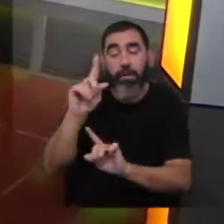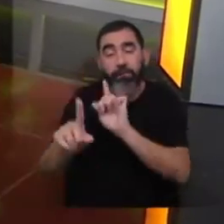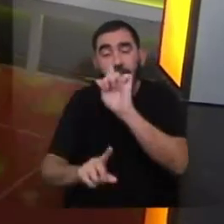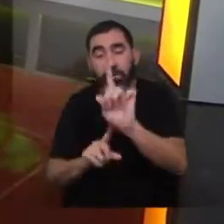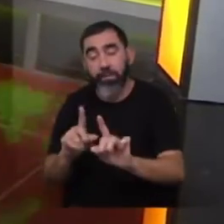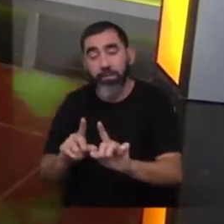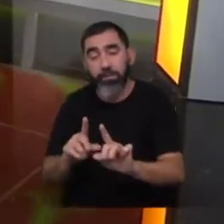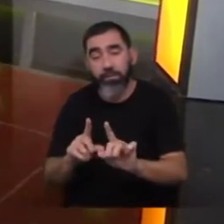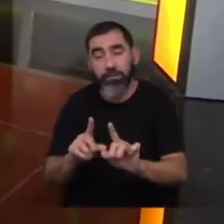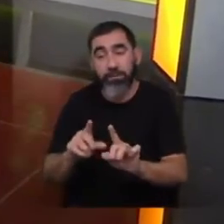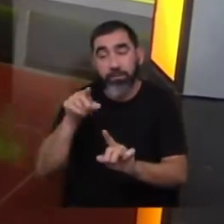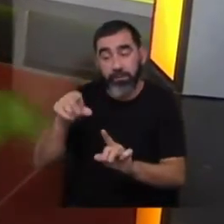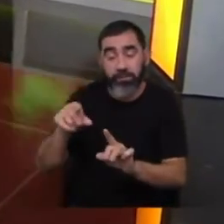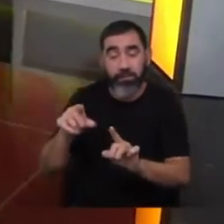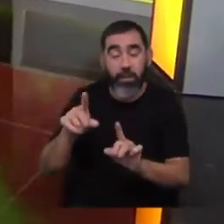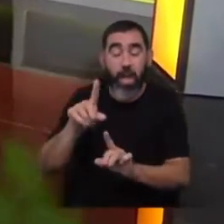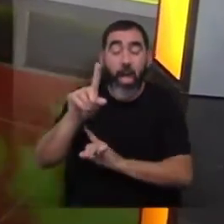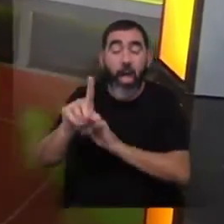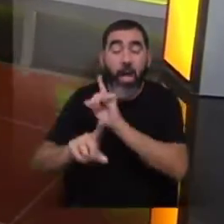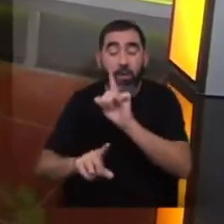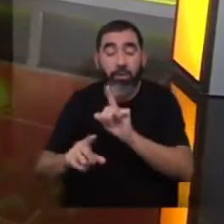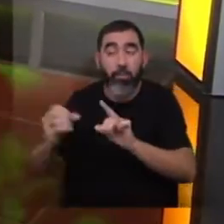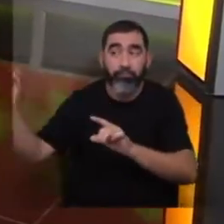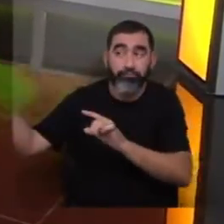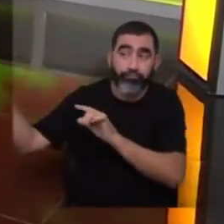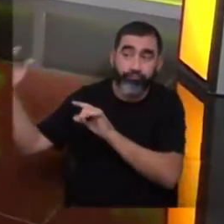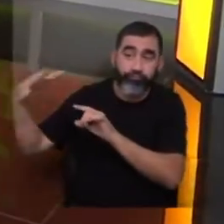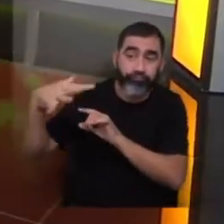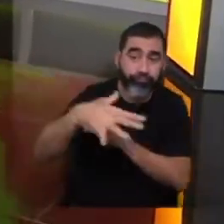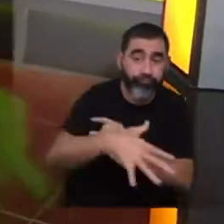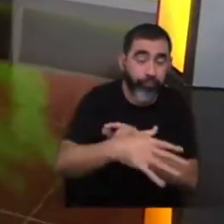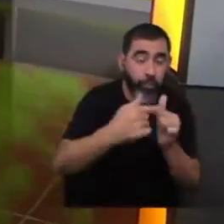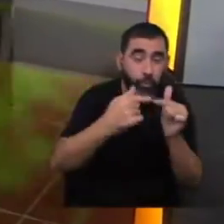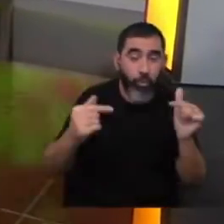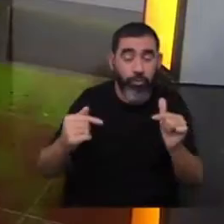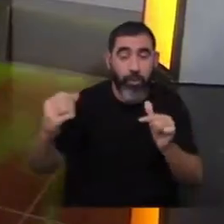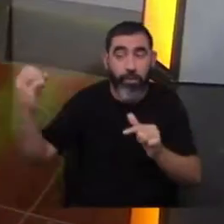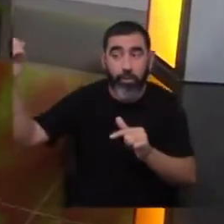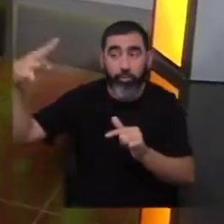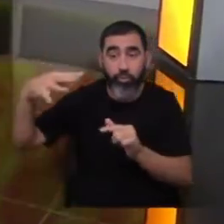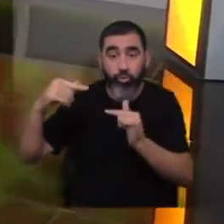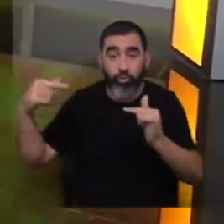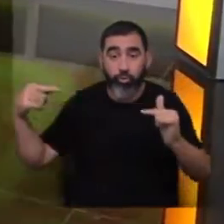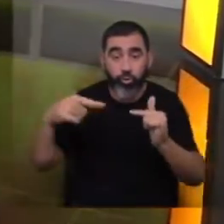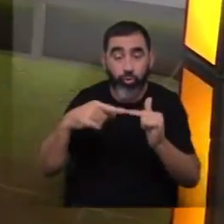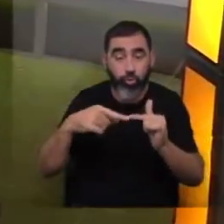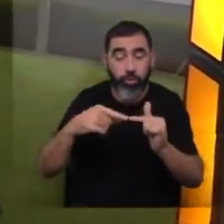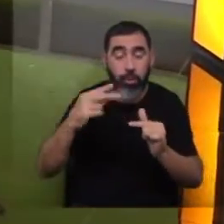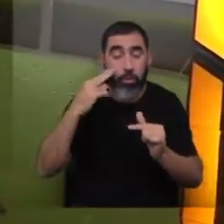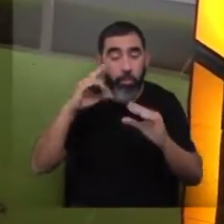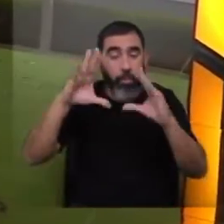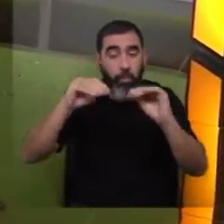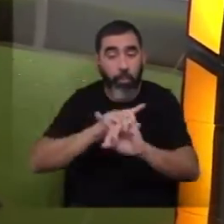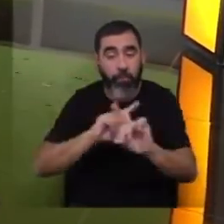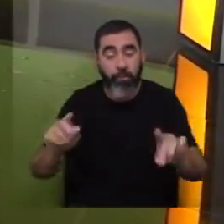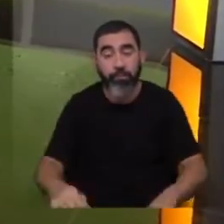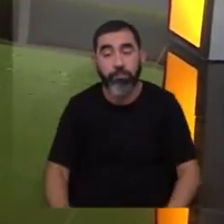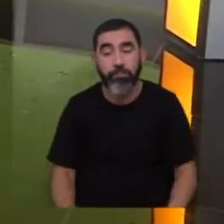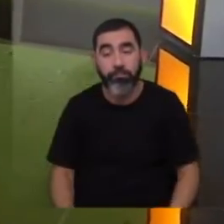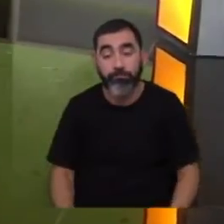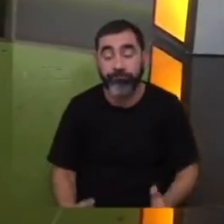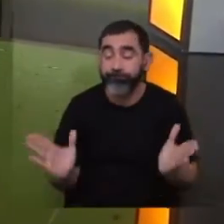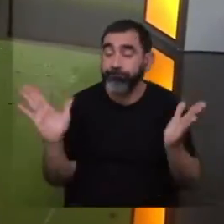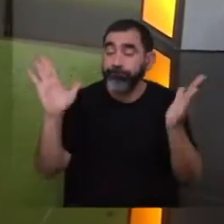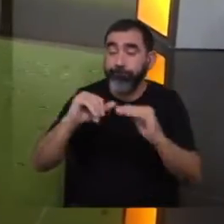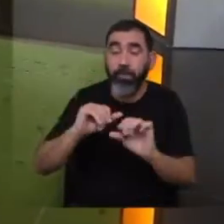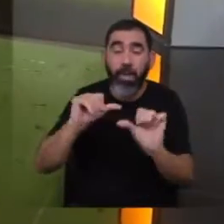estos grandes, la llegada de estas partículas, claro, estas cargas no nos afecten. Lo que no podemos hacer